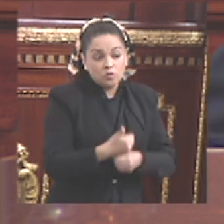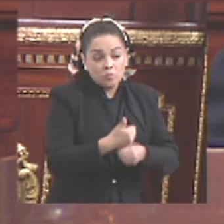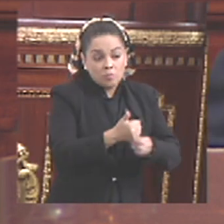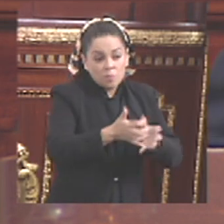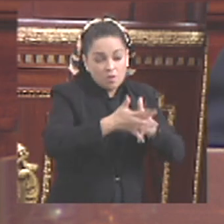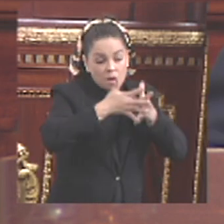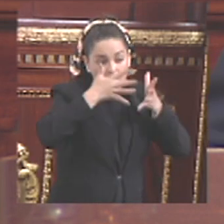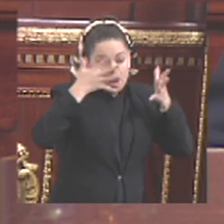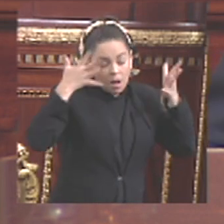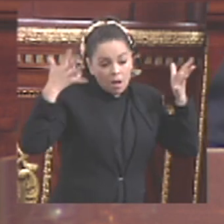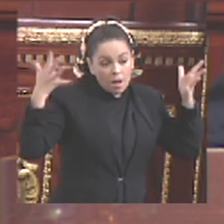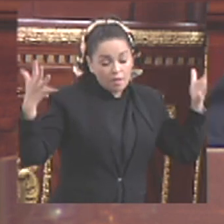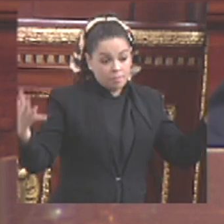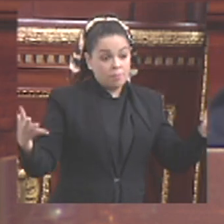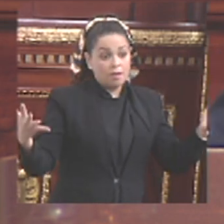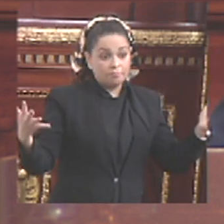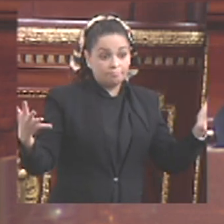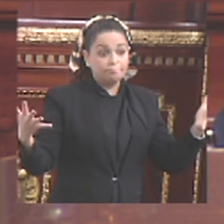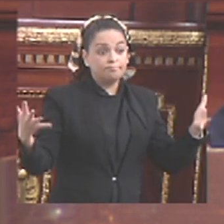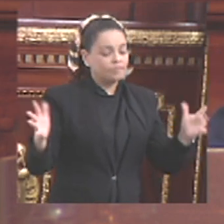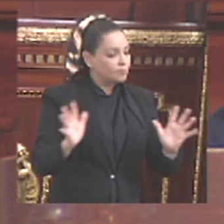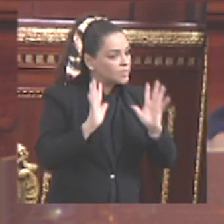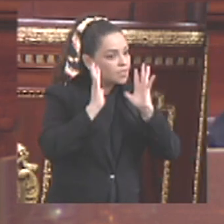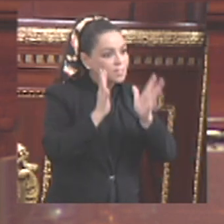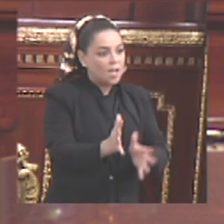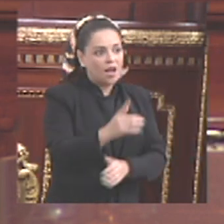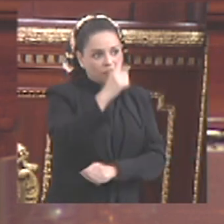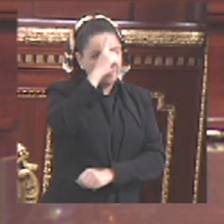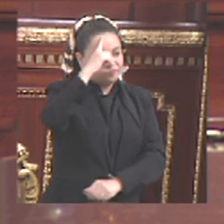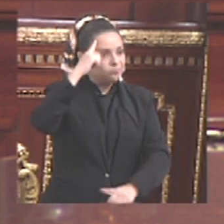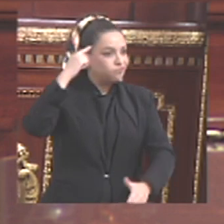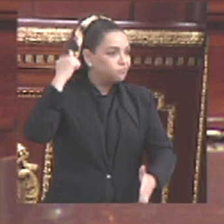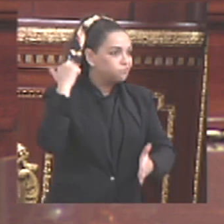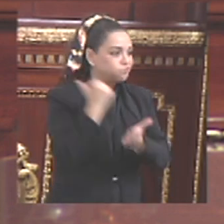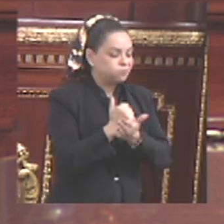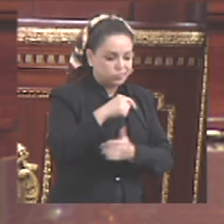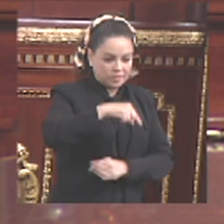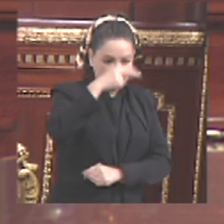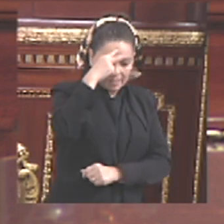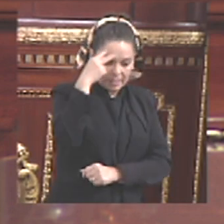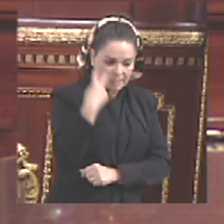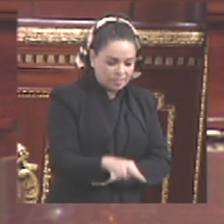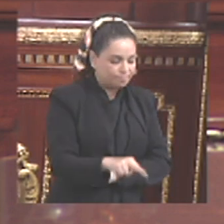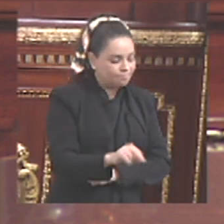acontecimientos que dejaron marcada a nuestra patria. En